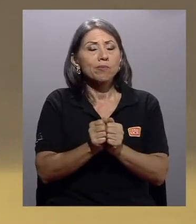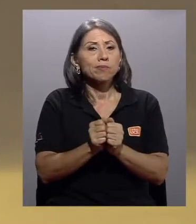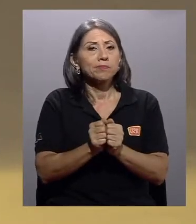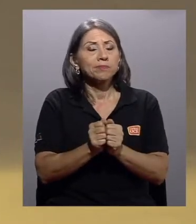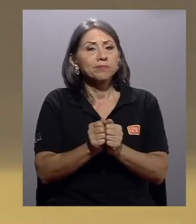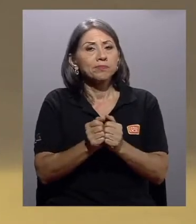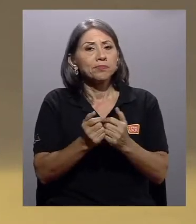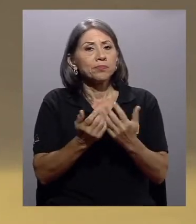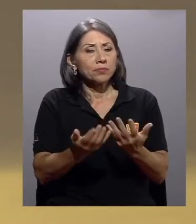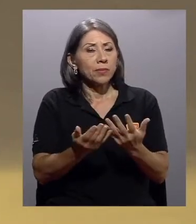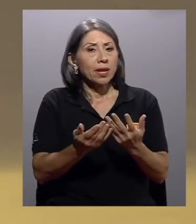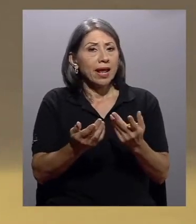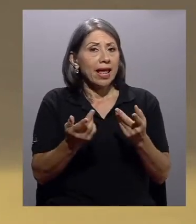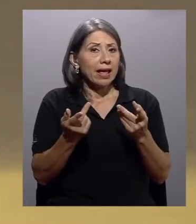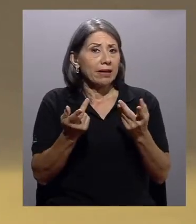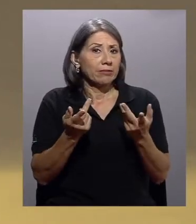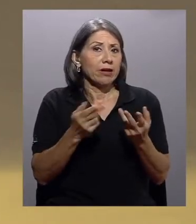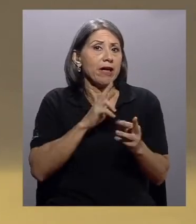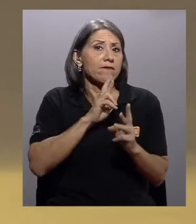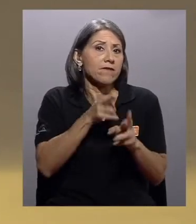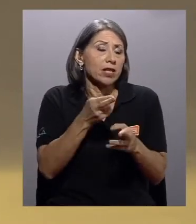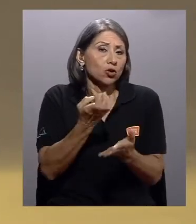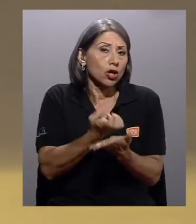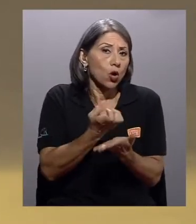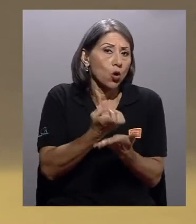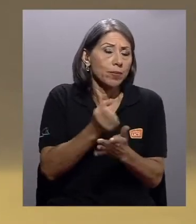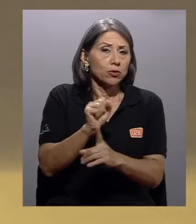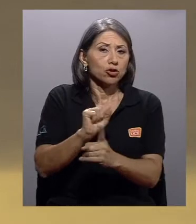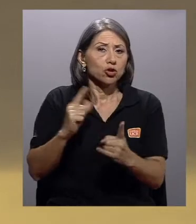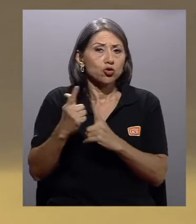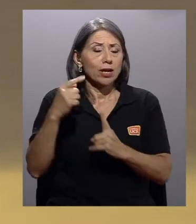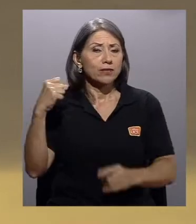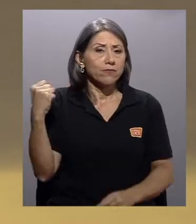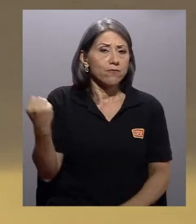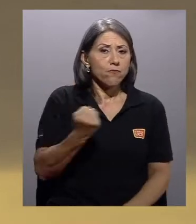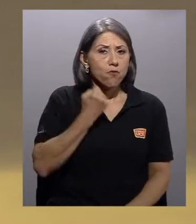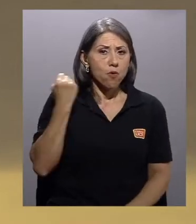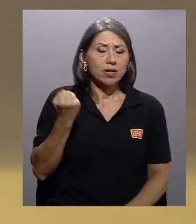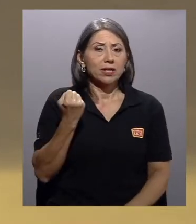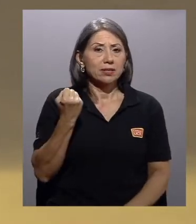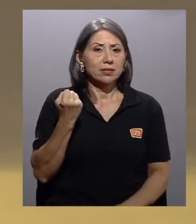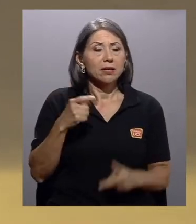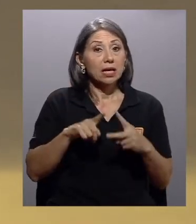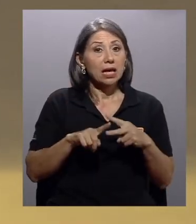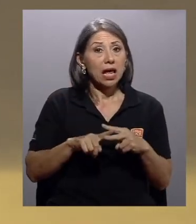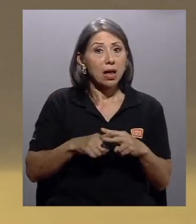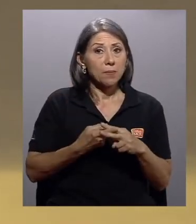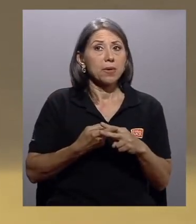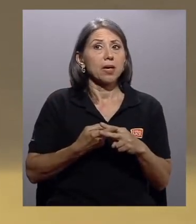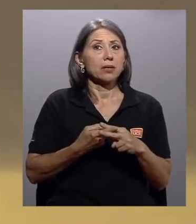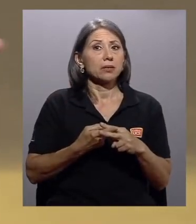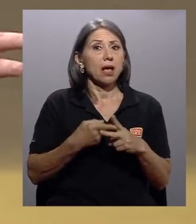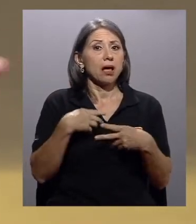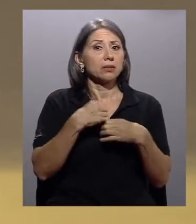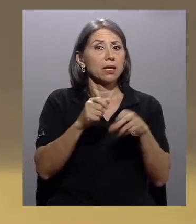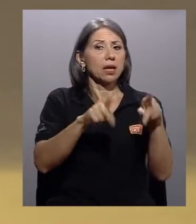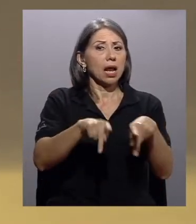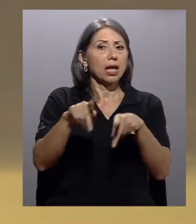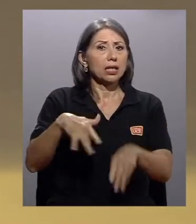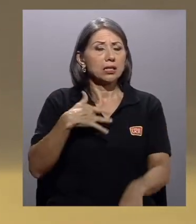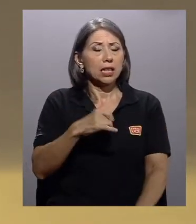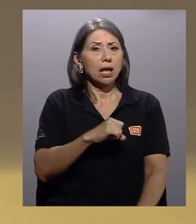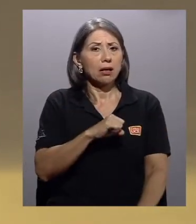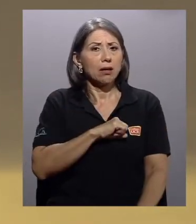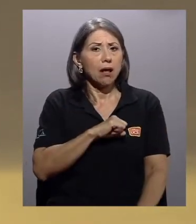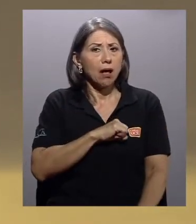con efectos económicos y sociales fuertes, que empieza incluso hasta a asustar a la claro.